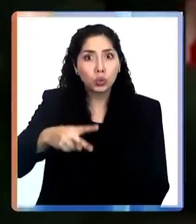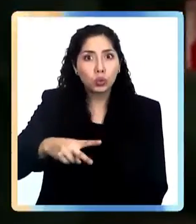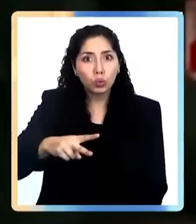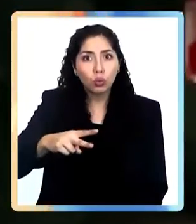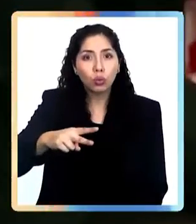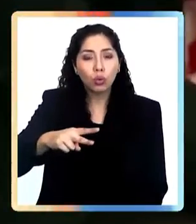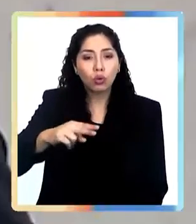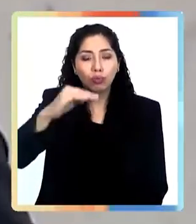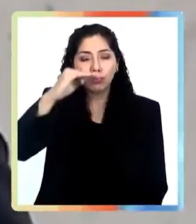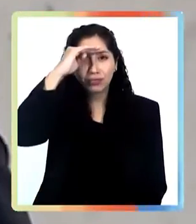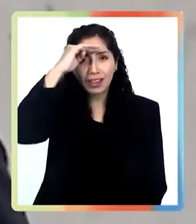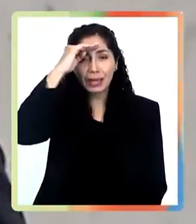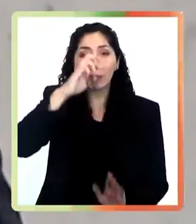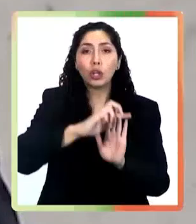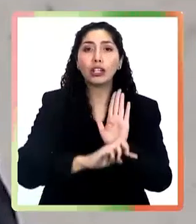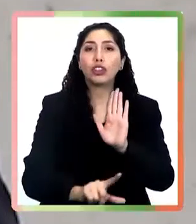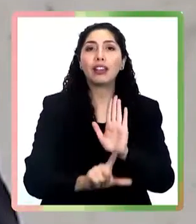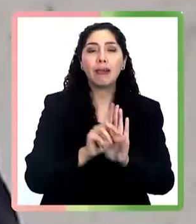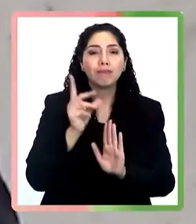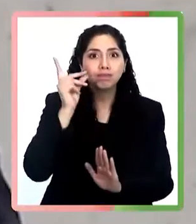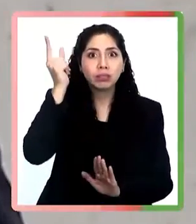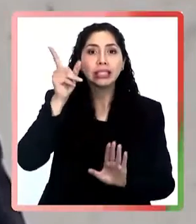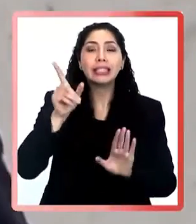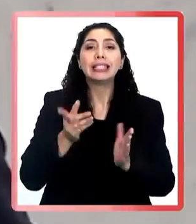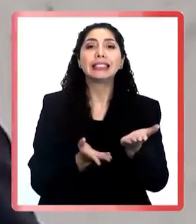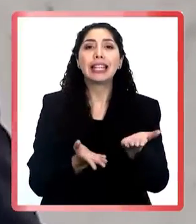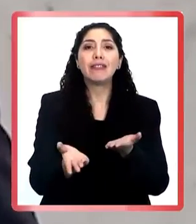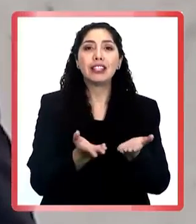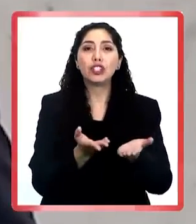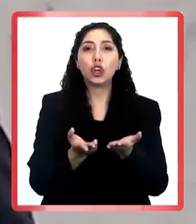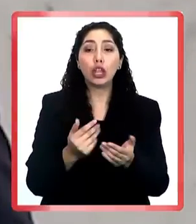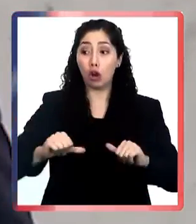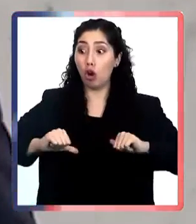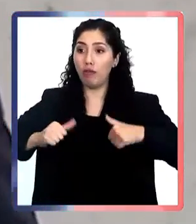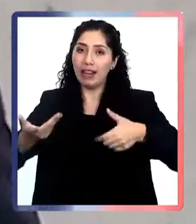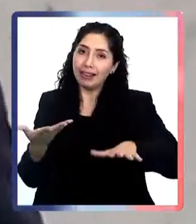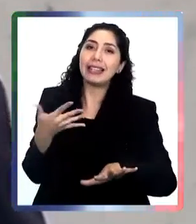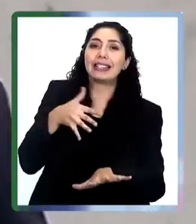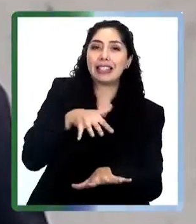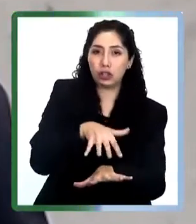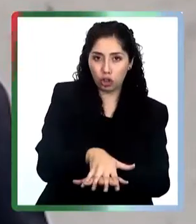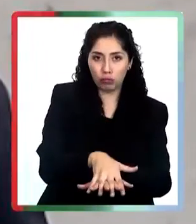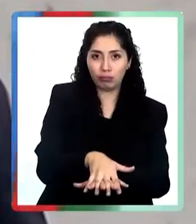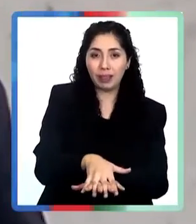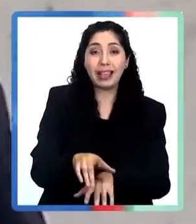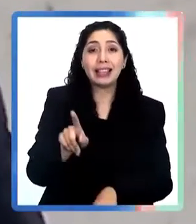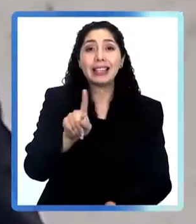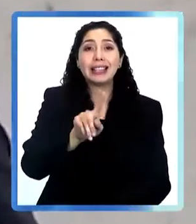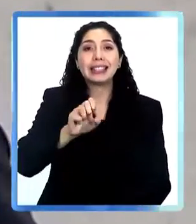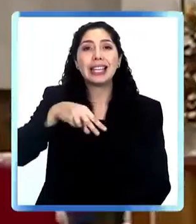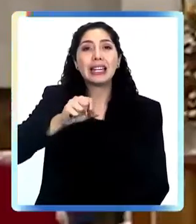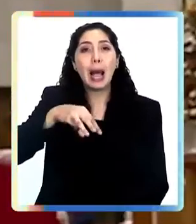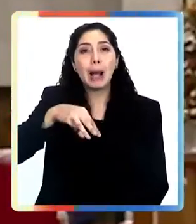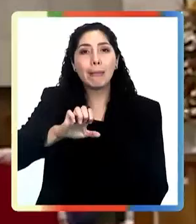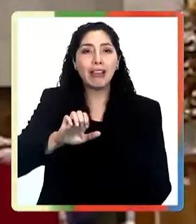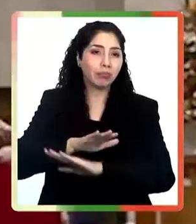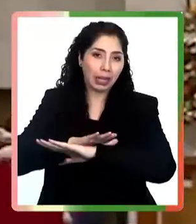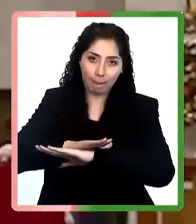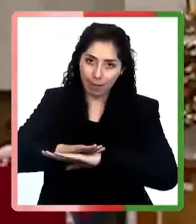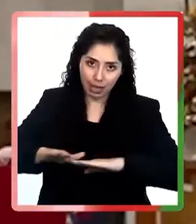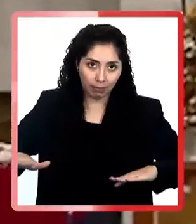urgencia al proyecto de ley que crea el servicio de reinserción juvenil para terminar definitivamente con el escenario